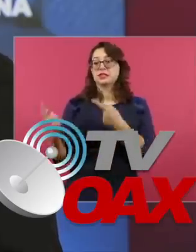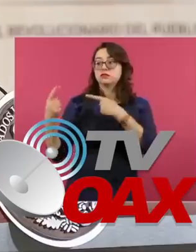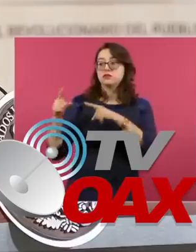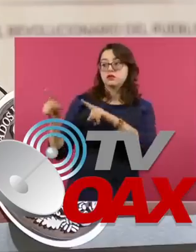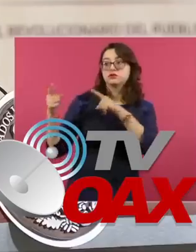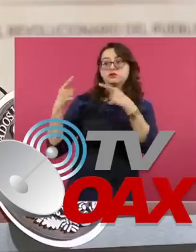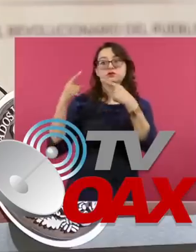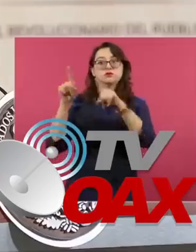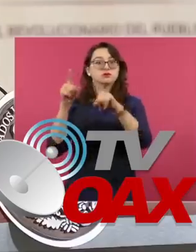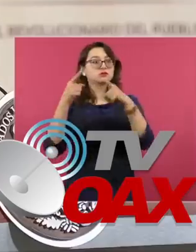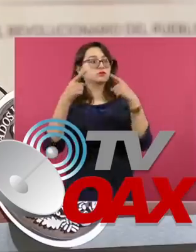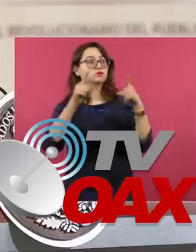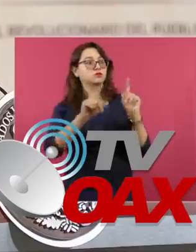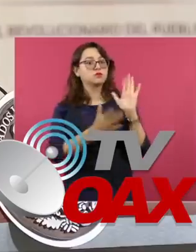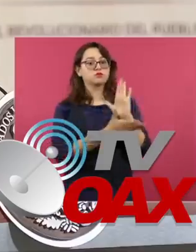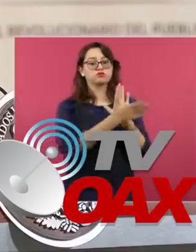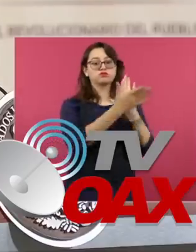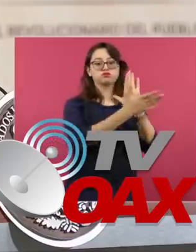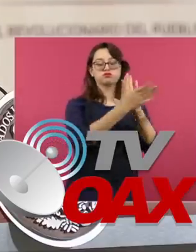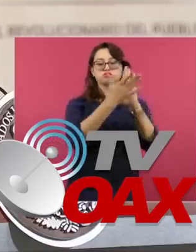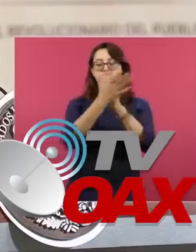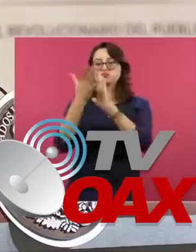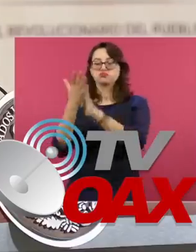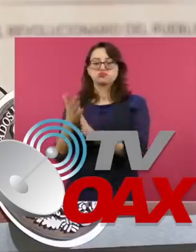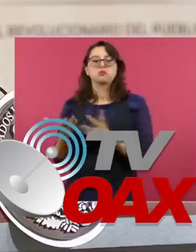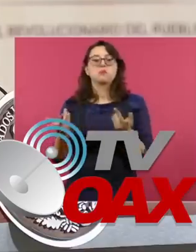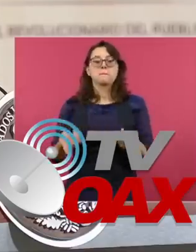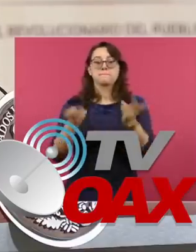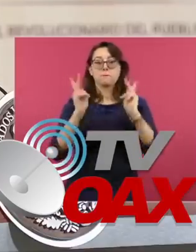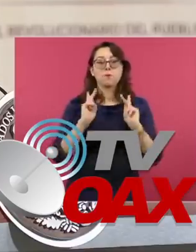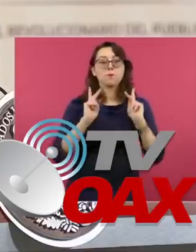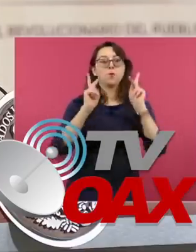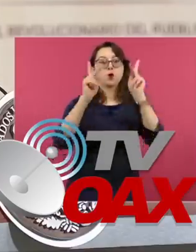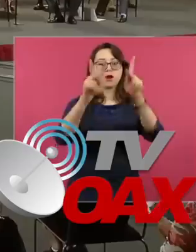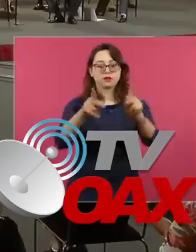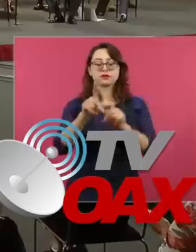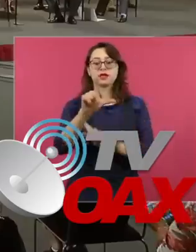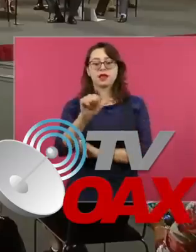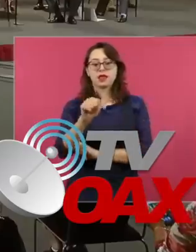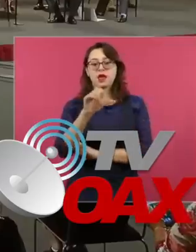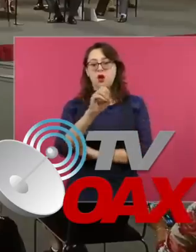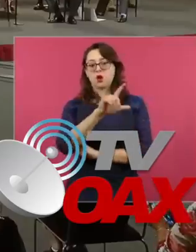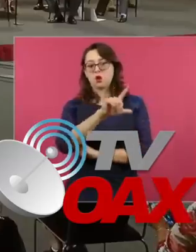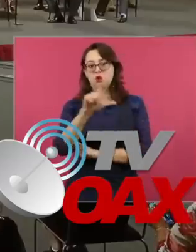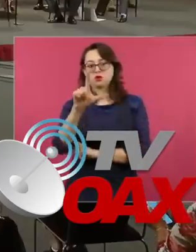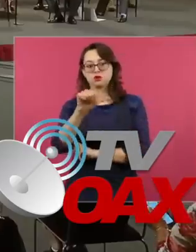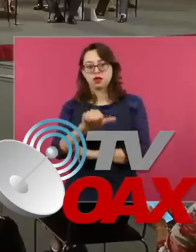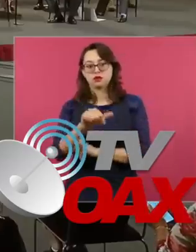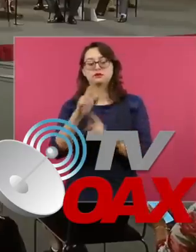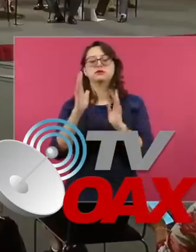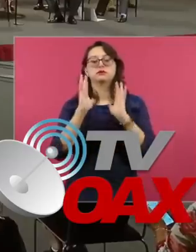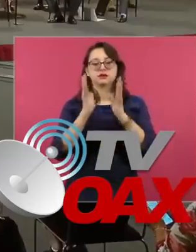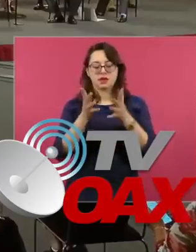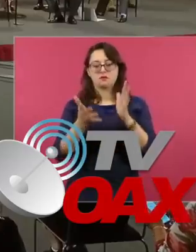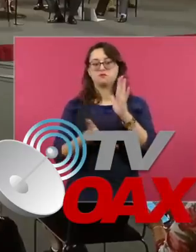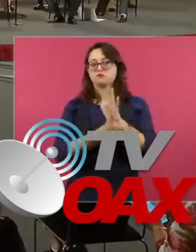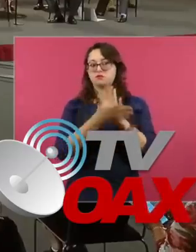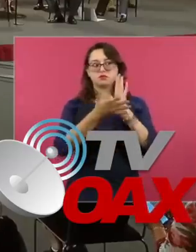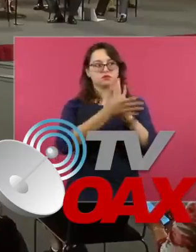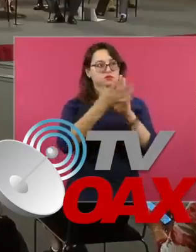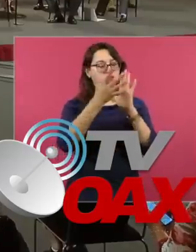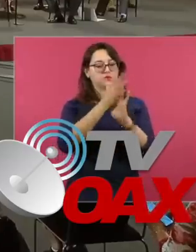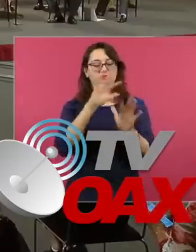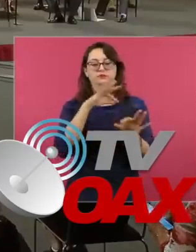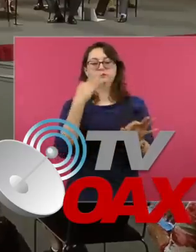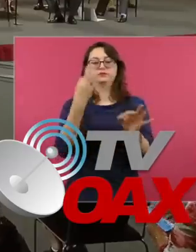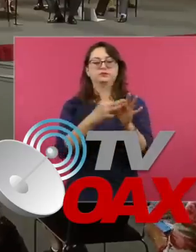complementarias, incluido el viaducto La Olla, de más de un kilómetro de longitud en el libramiento de Campeche. Avanza también